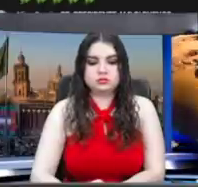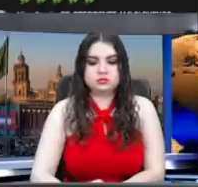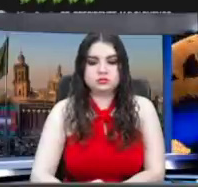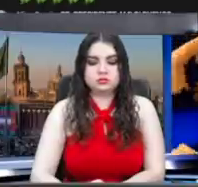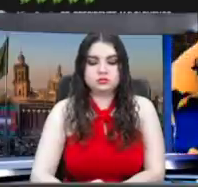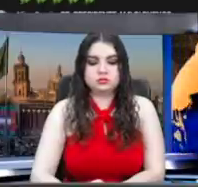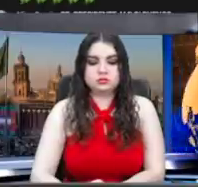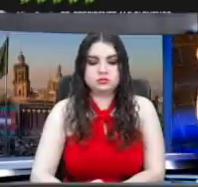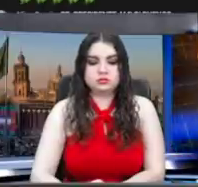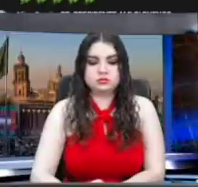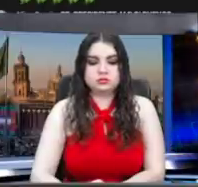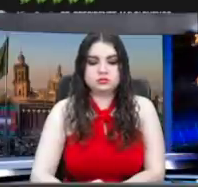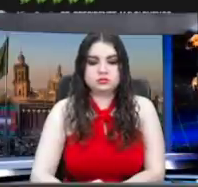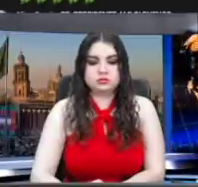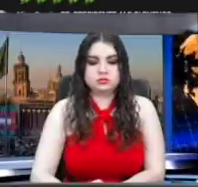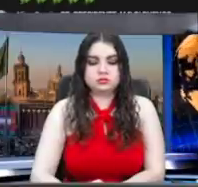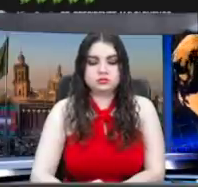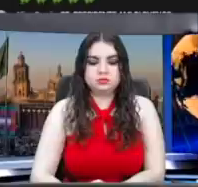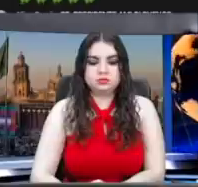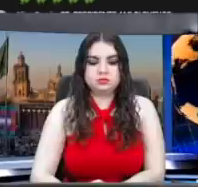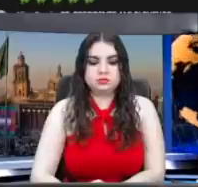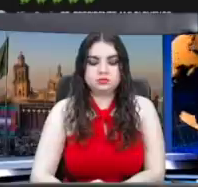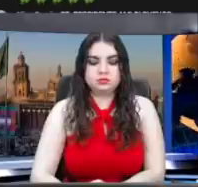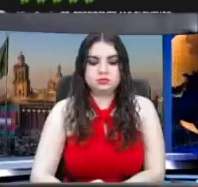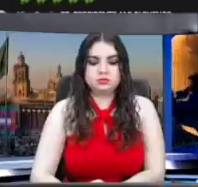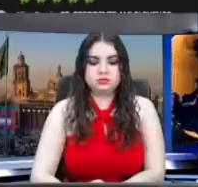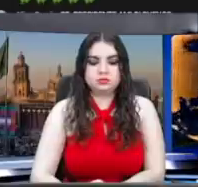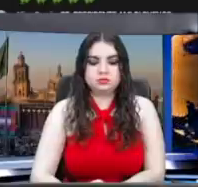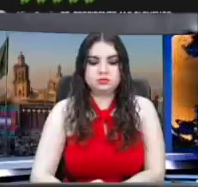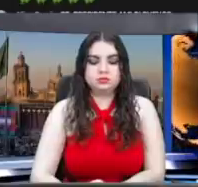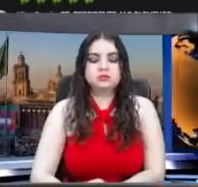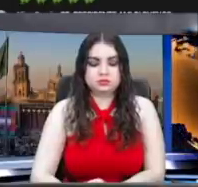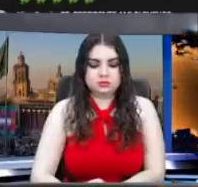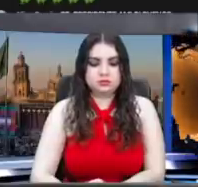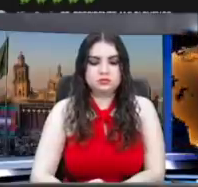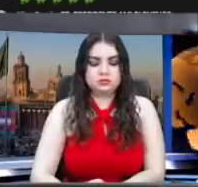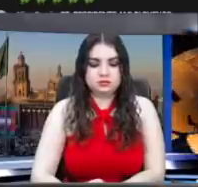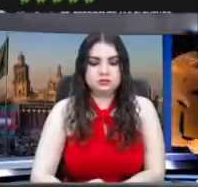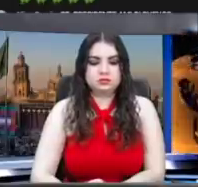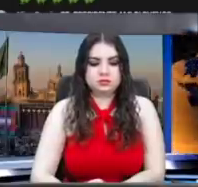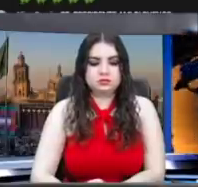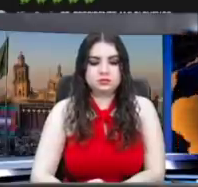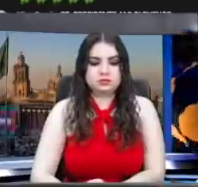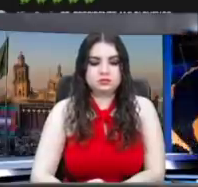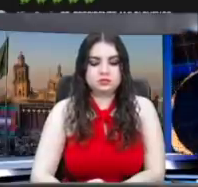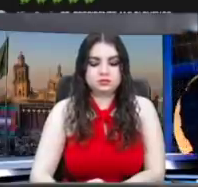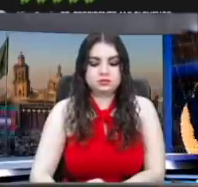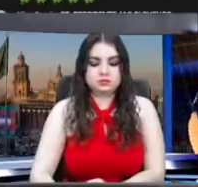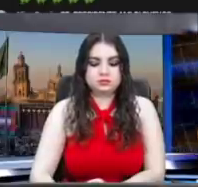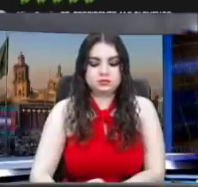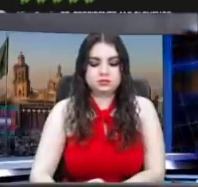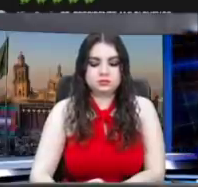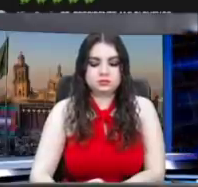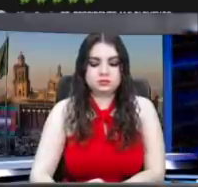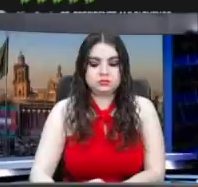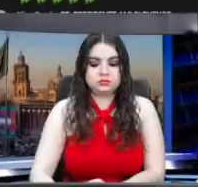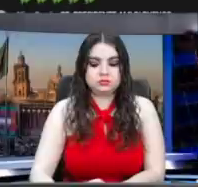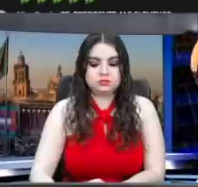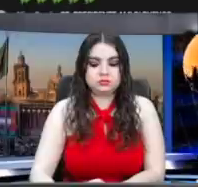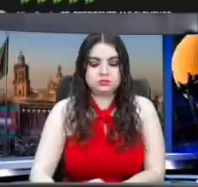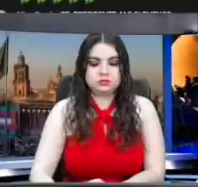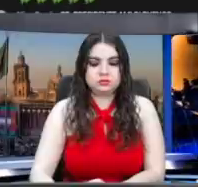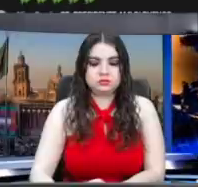y ya dije que es hasta de mal gusto lo de las comparaciones, pero